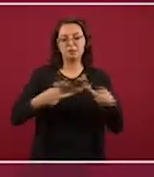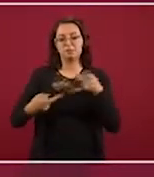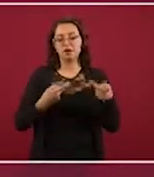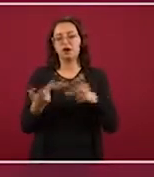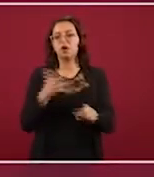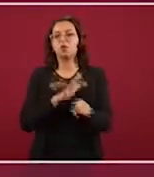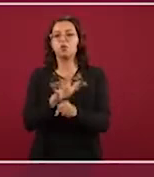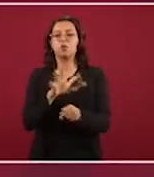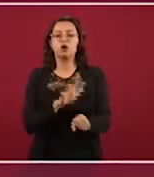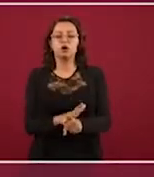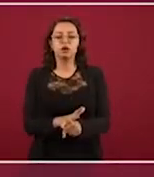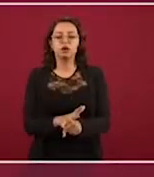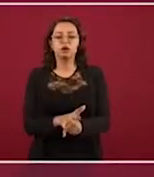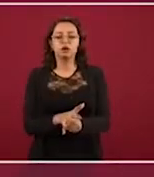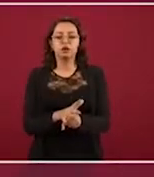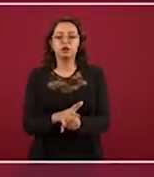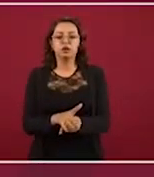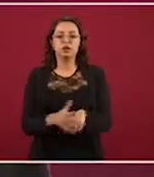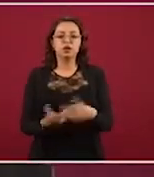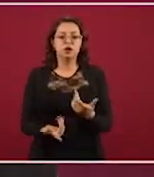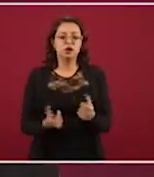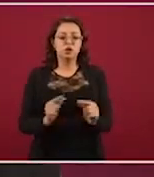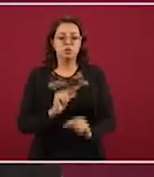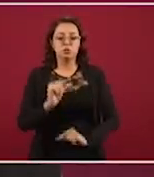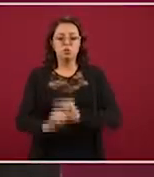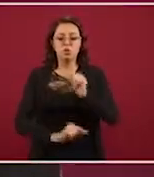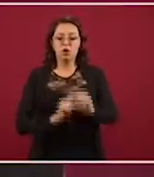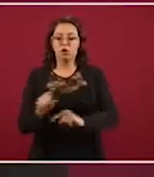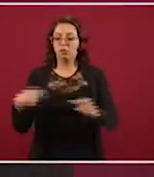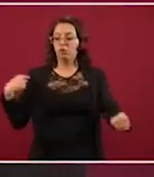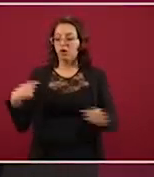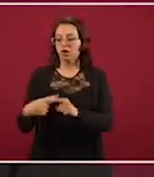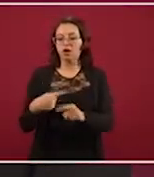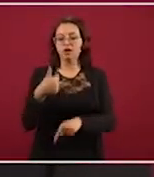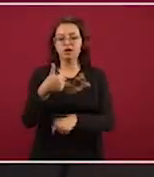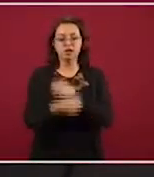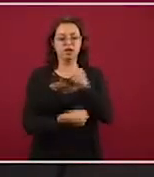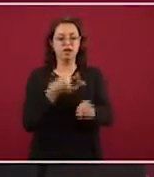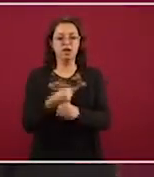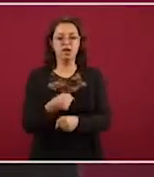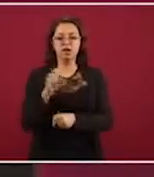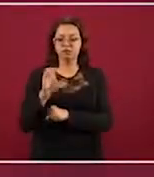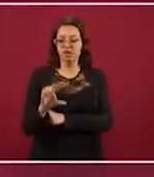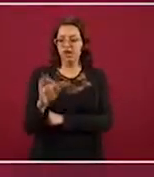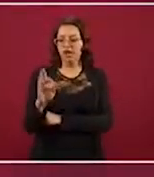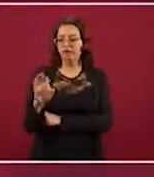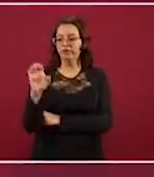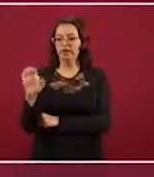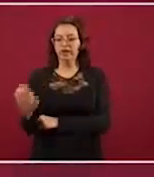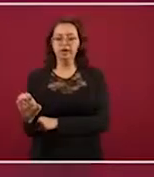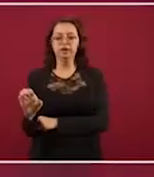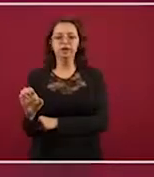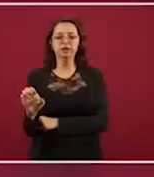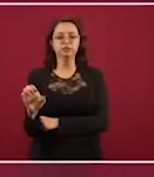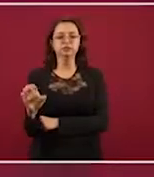era que a finales de este sexenio la Comisión Federal de Electricidad